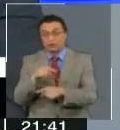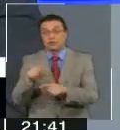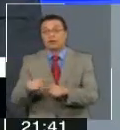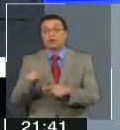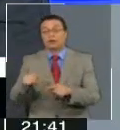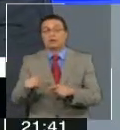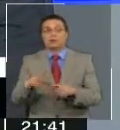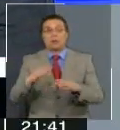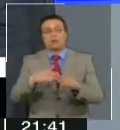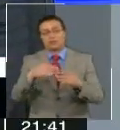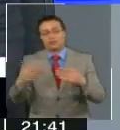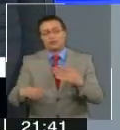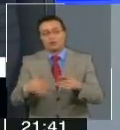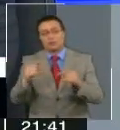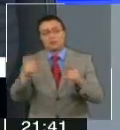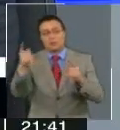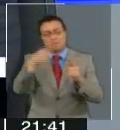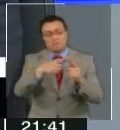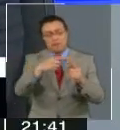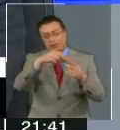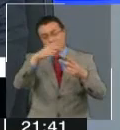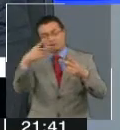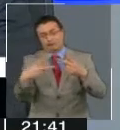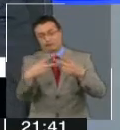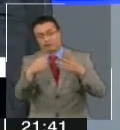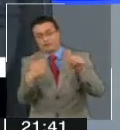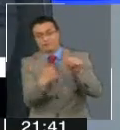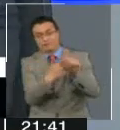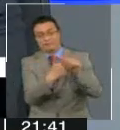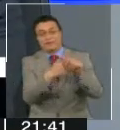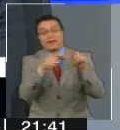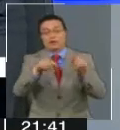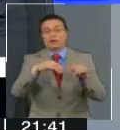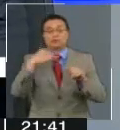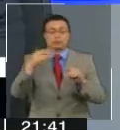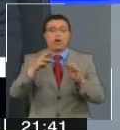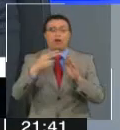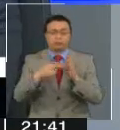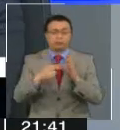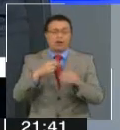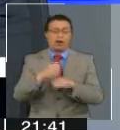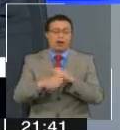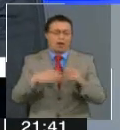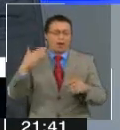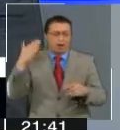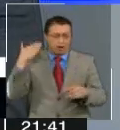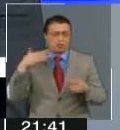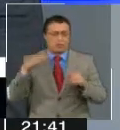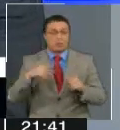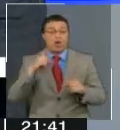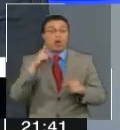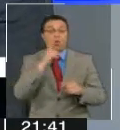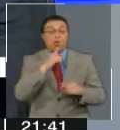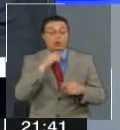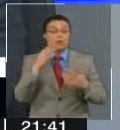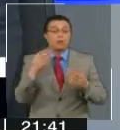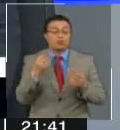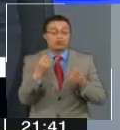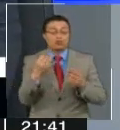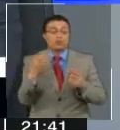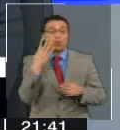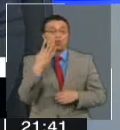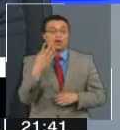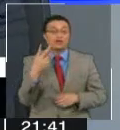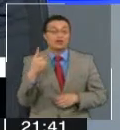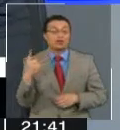viene... generalmente esta delegación está hecha a través de distintas resoluciones, pero la última es la 421...